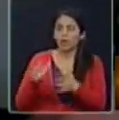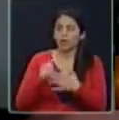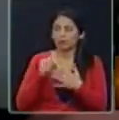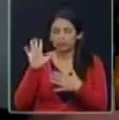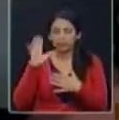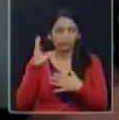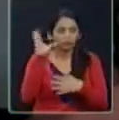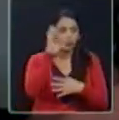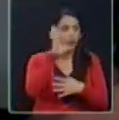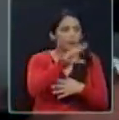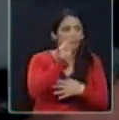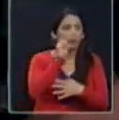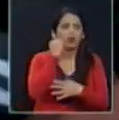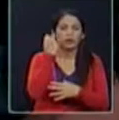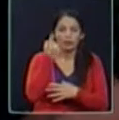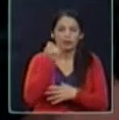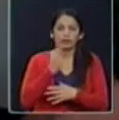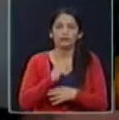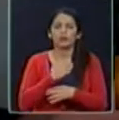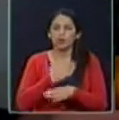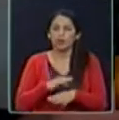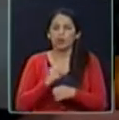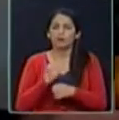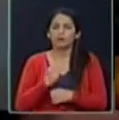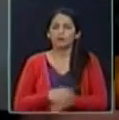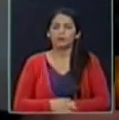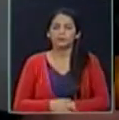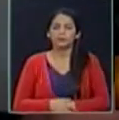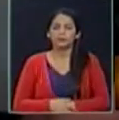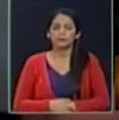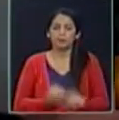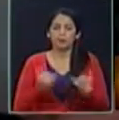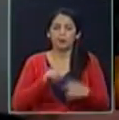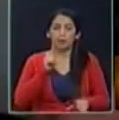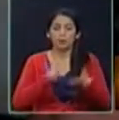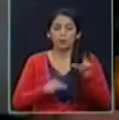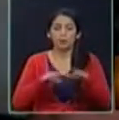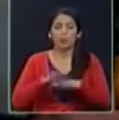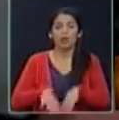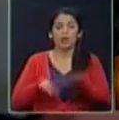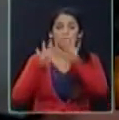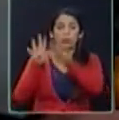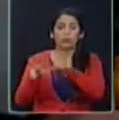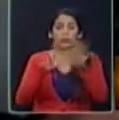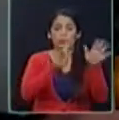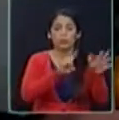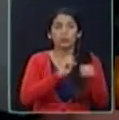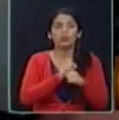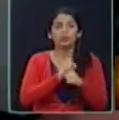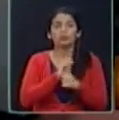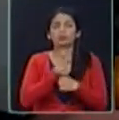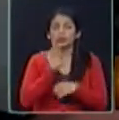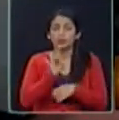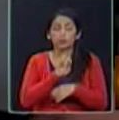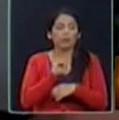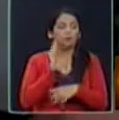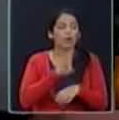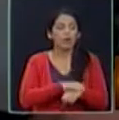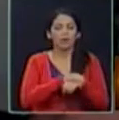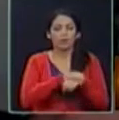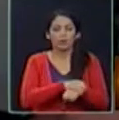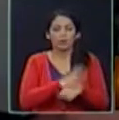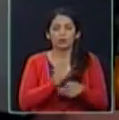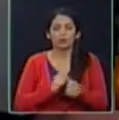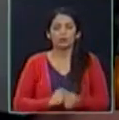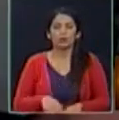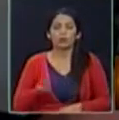otros operativos más. De estos 13 operativos tenemos 98 personas detenidas, 43 personas ya con sentencia ejecutoriada